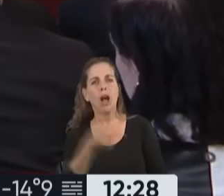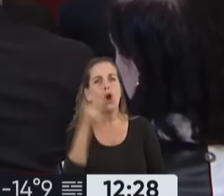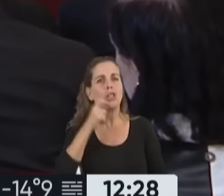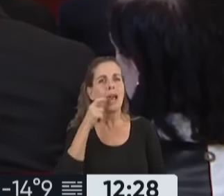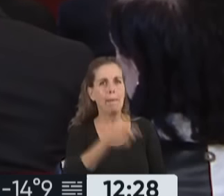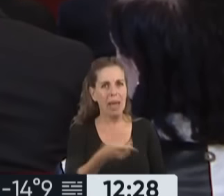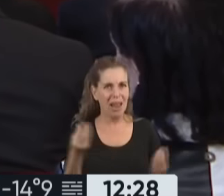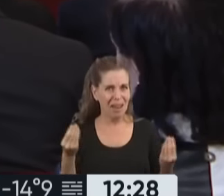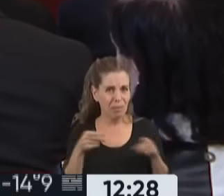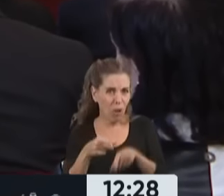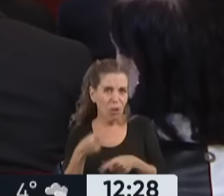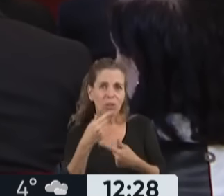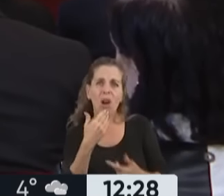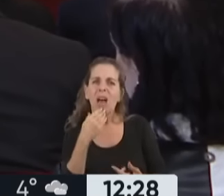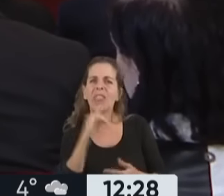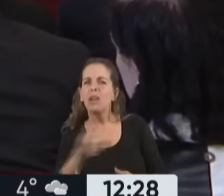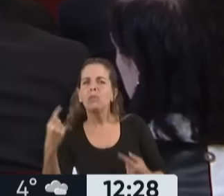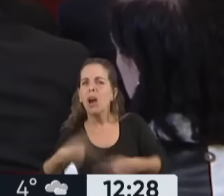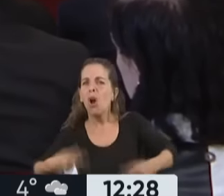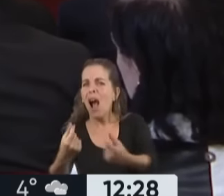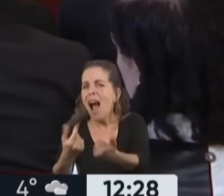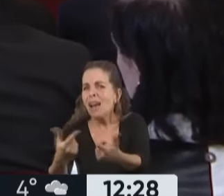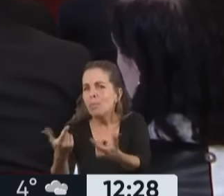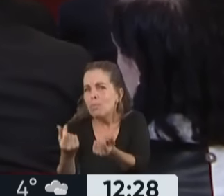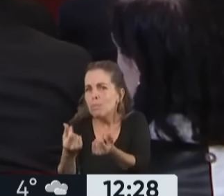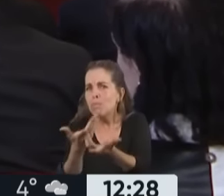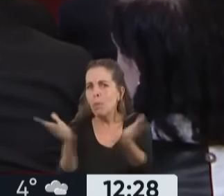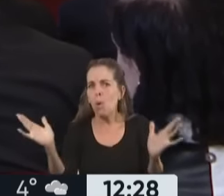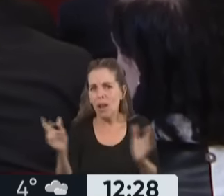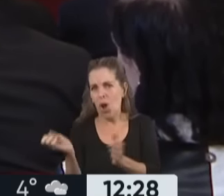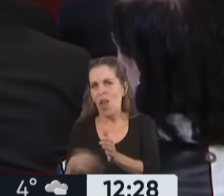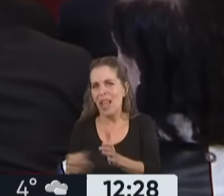fondos públicos, algo nunca visto, ¿no?, en ese sentido.